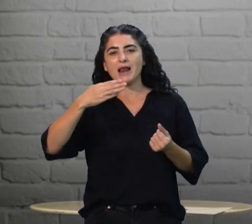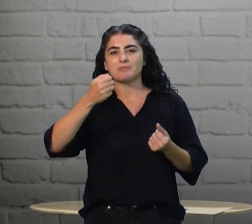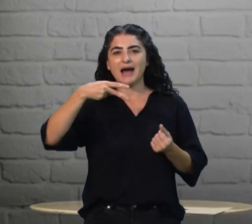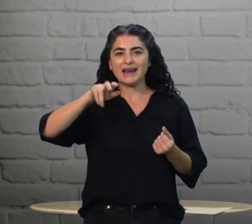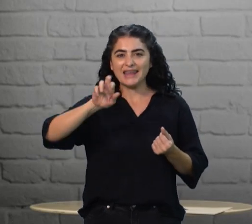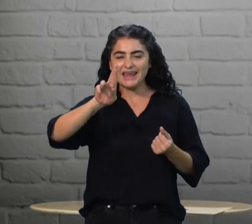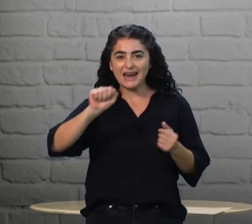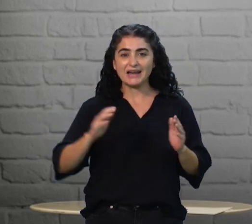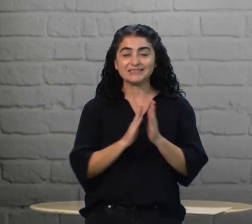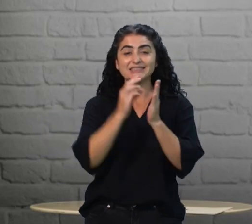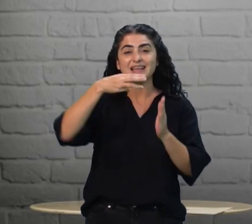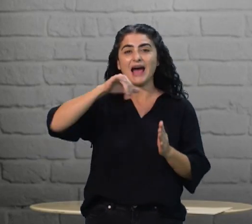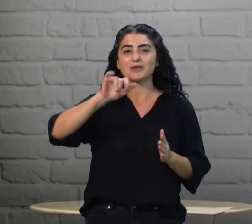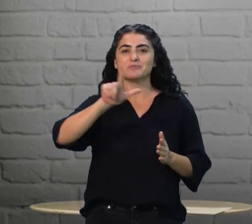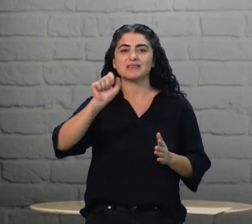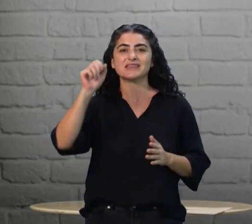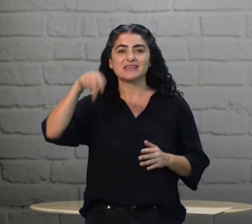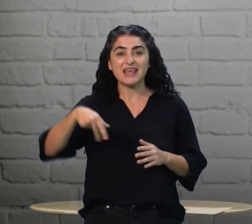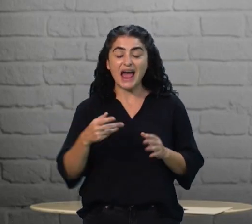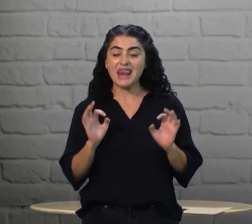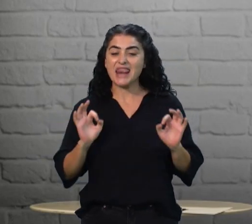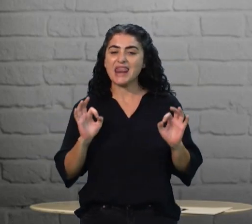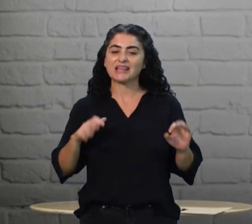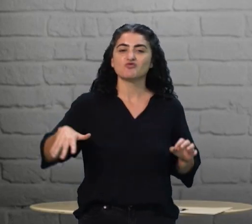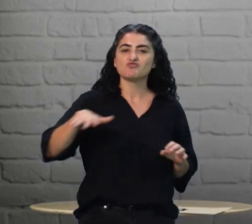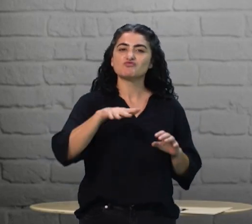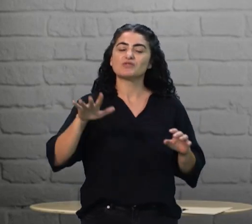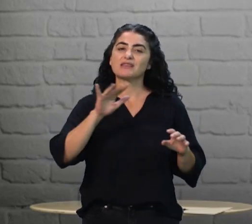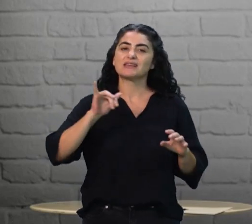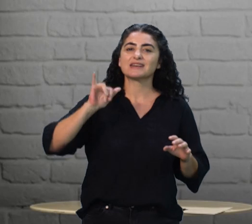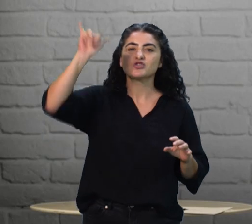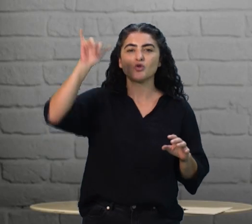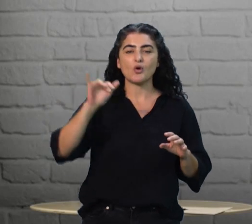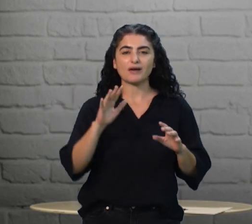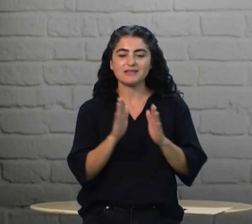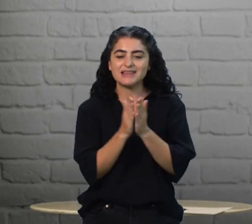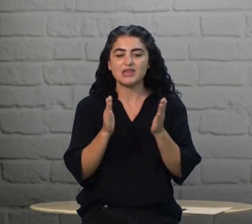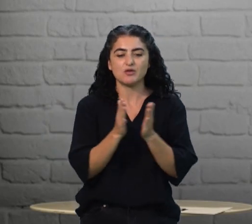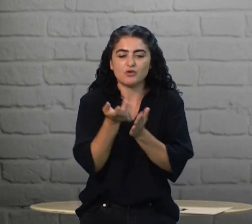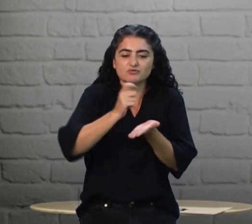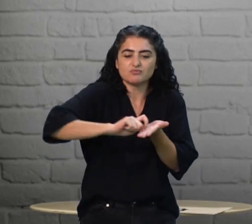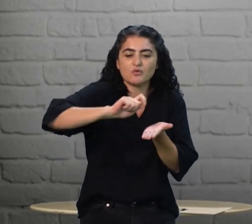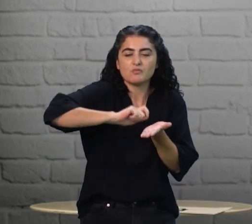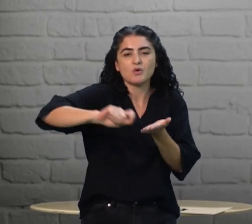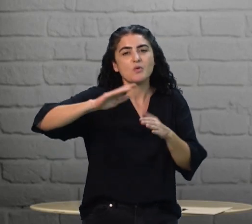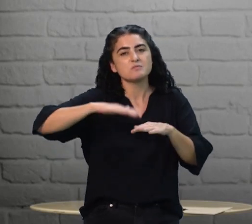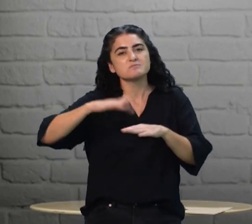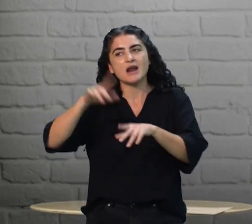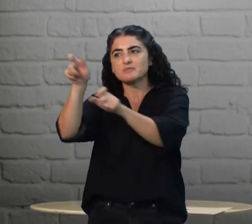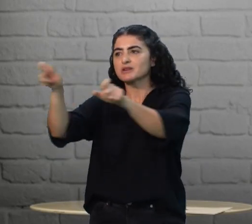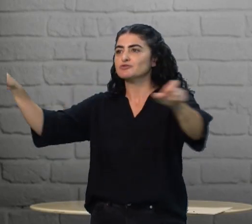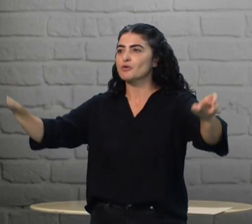riojano que se filtra por los libros porque es también la manera de llevar La Rioja por todos los sitios que no son